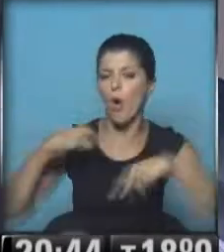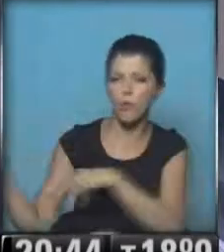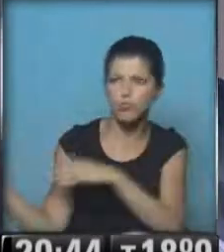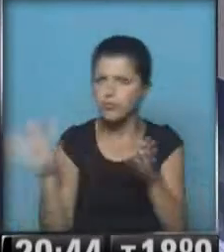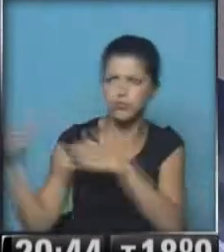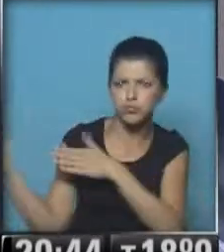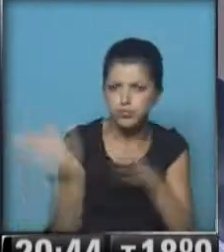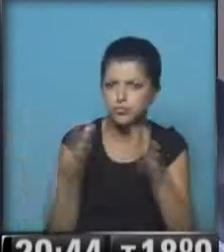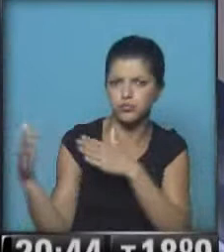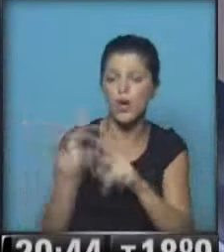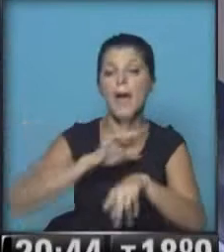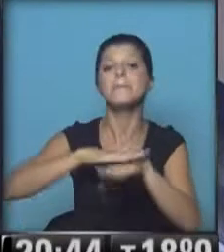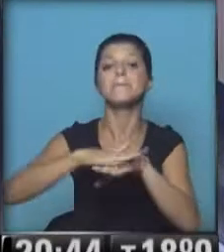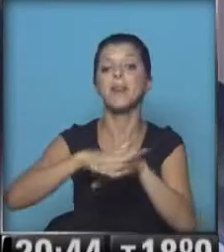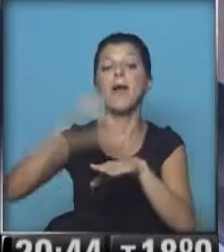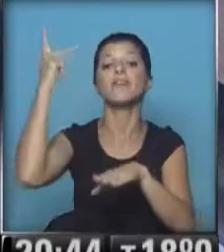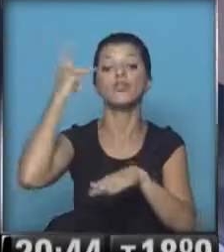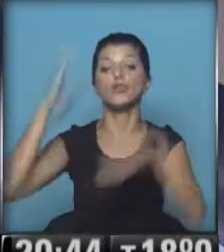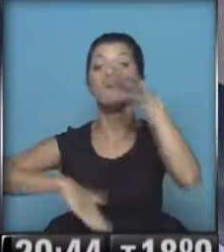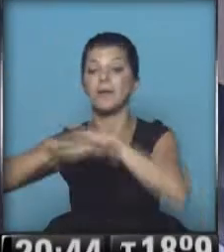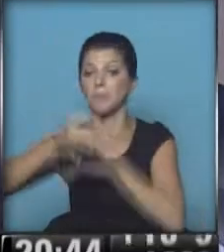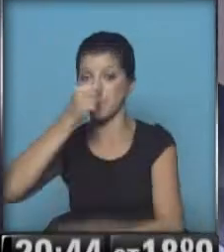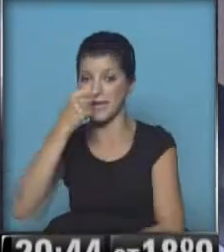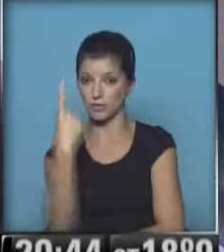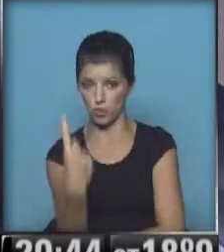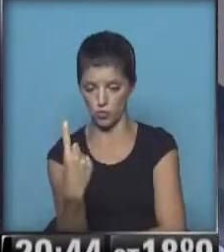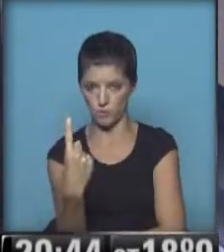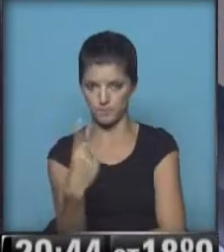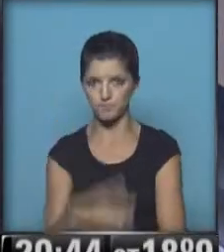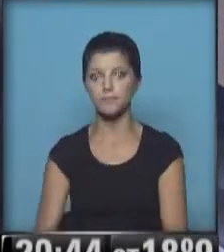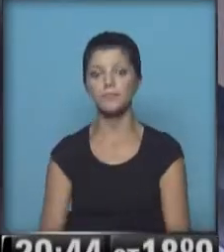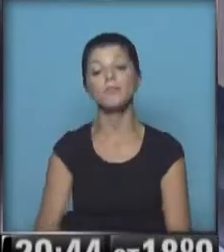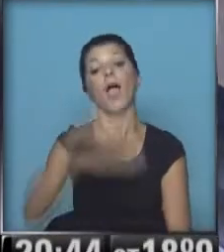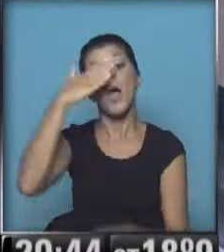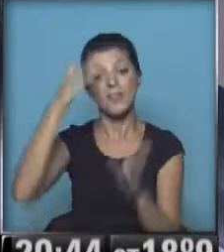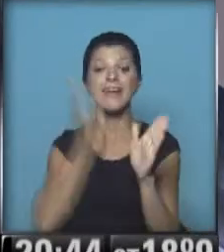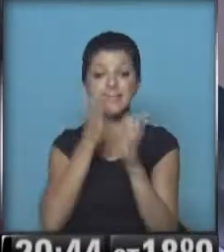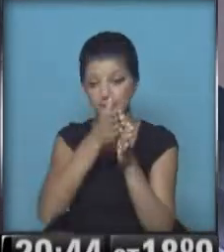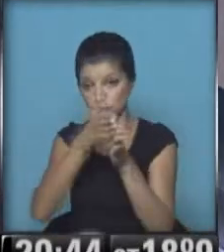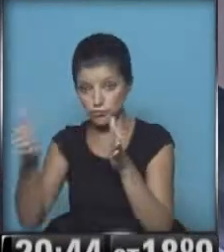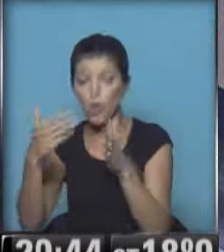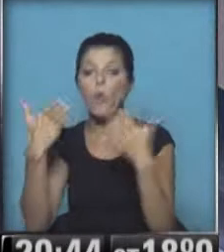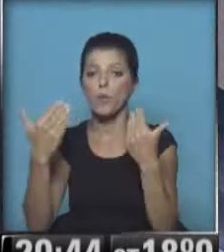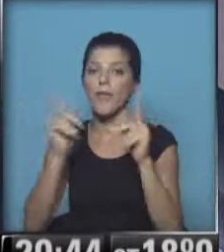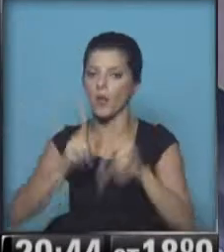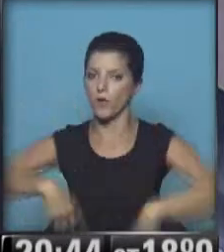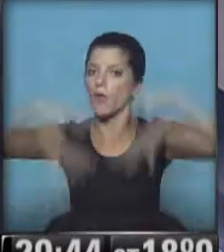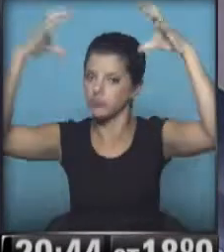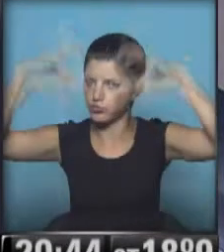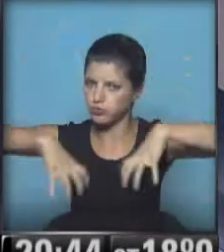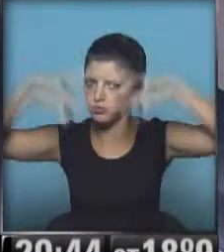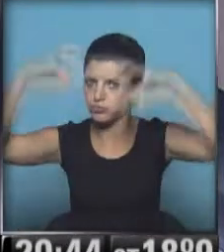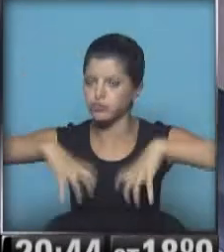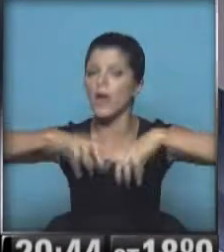del este-noreste, con una mínima de 18 grados, una máxima que rondará los 21 grados. A partir de la tarde puede registrarse algún chaparrón y quizás